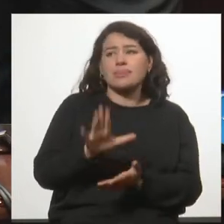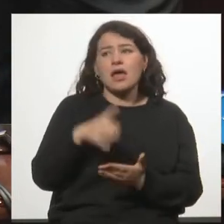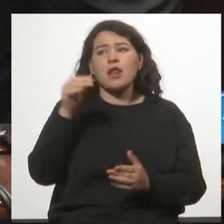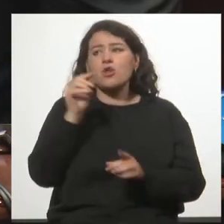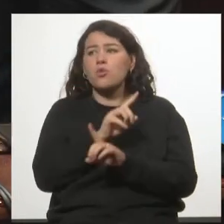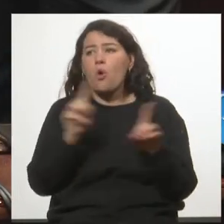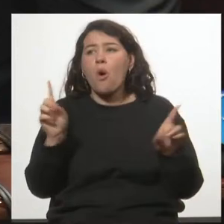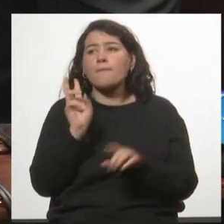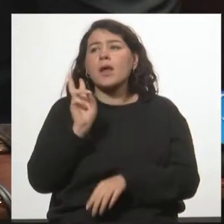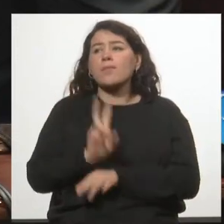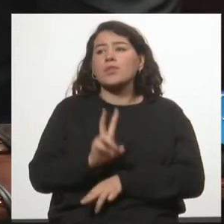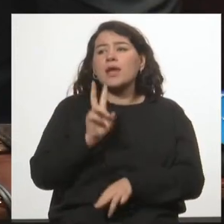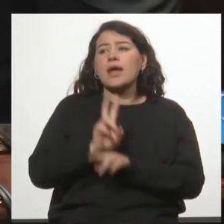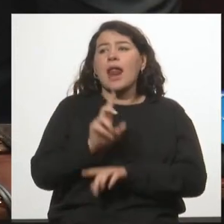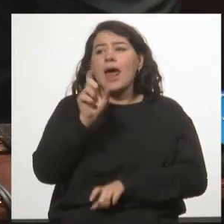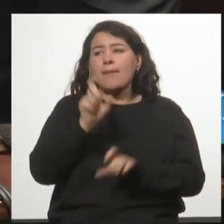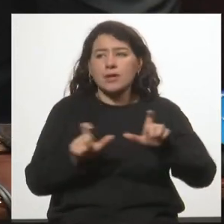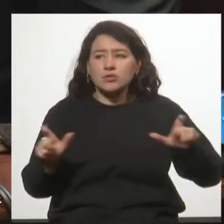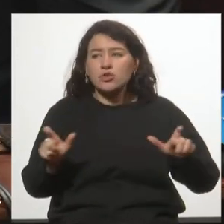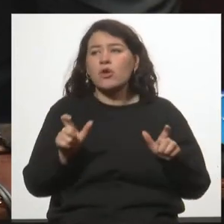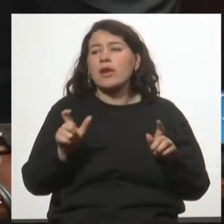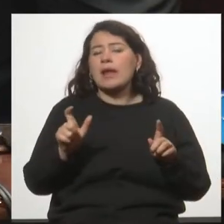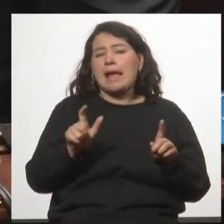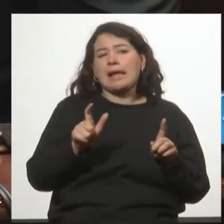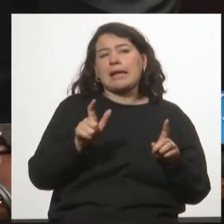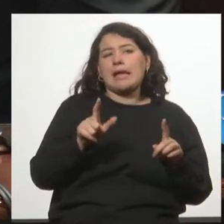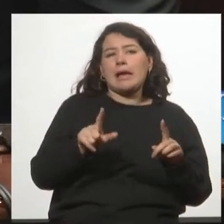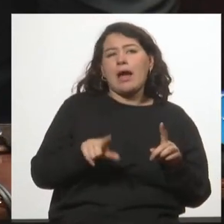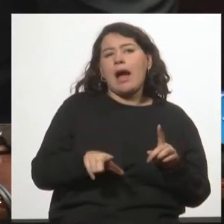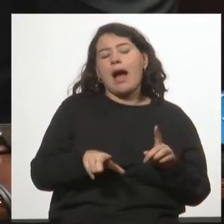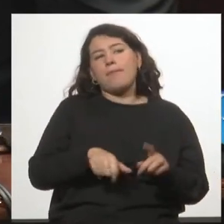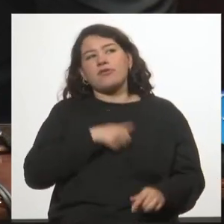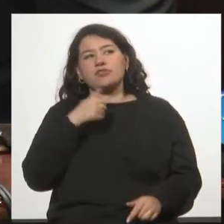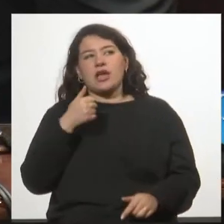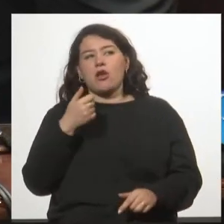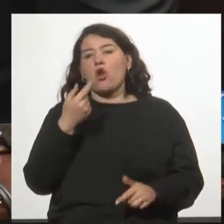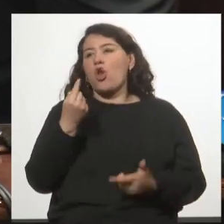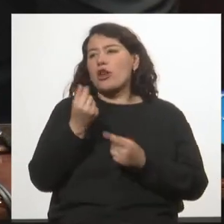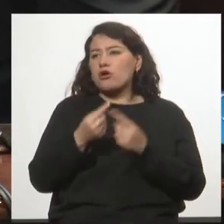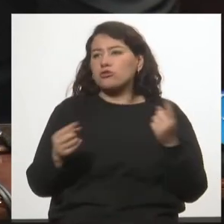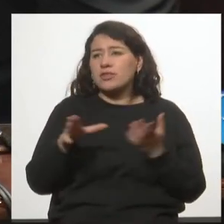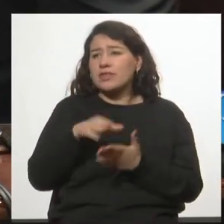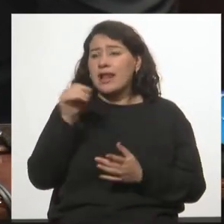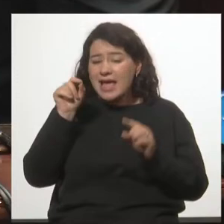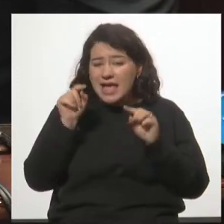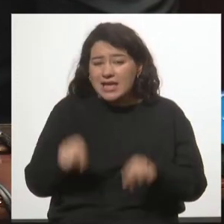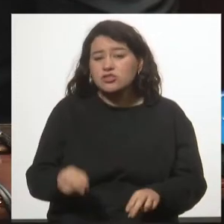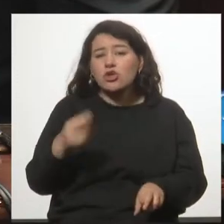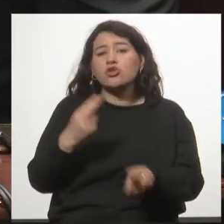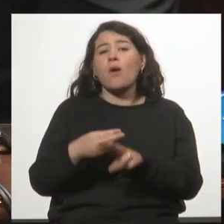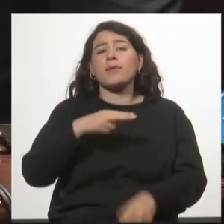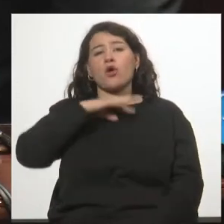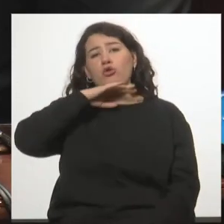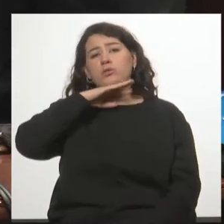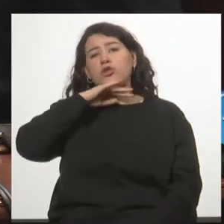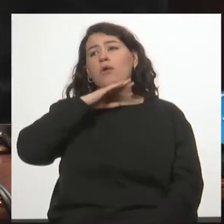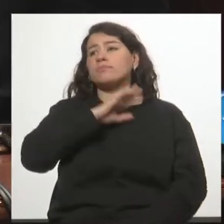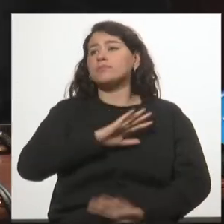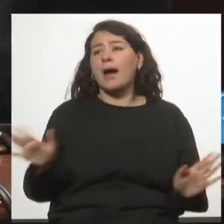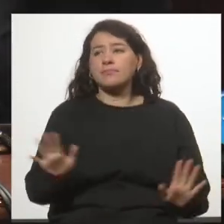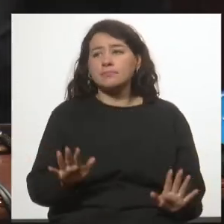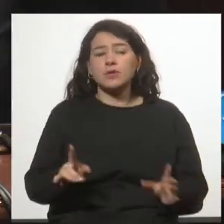para proteger a los que desviaron los recursos de antel en mi barrio de esas cosas se llaman corrupción